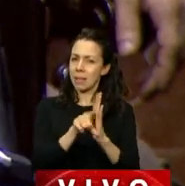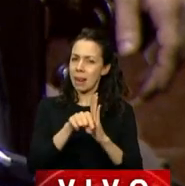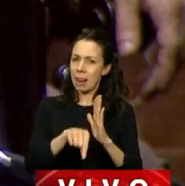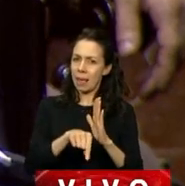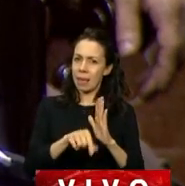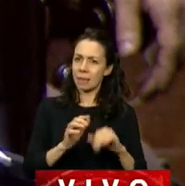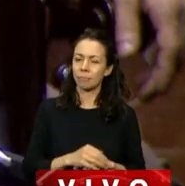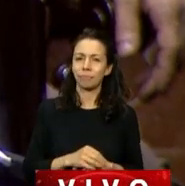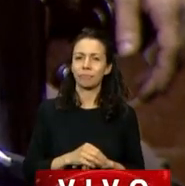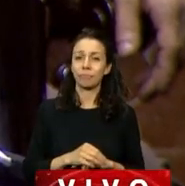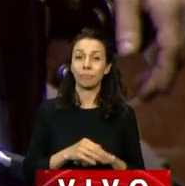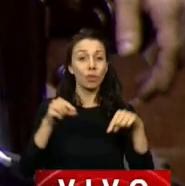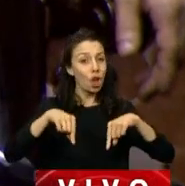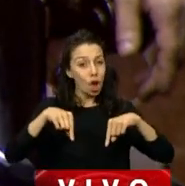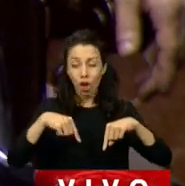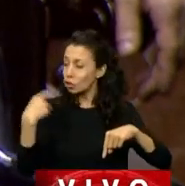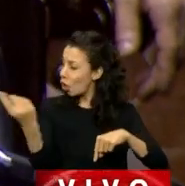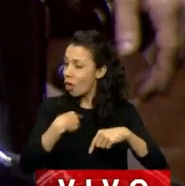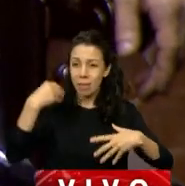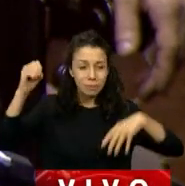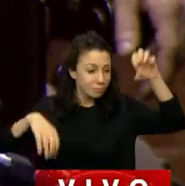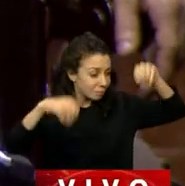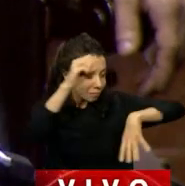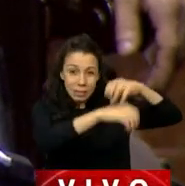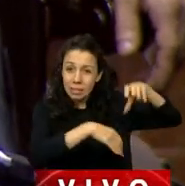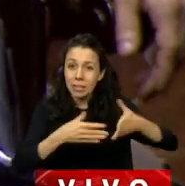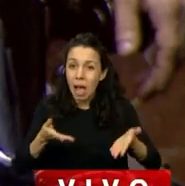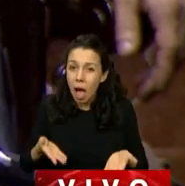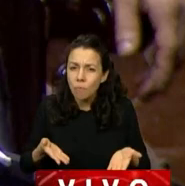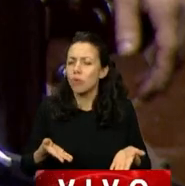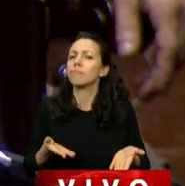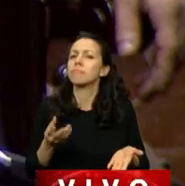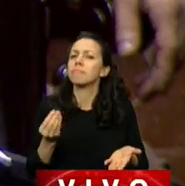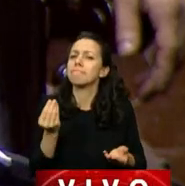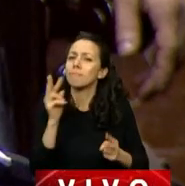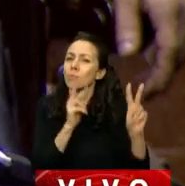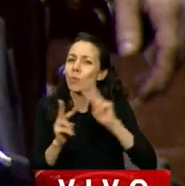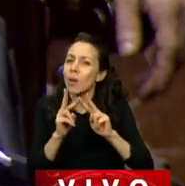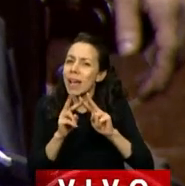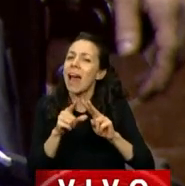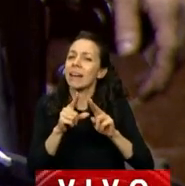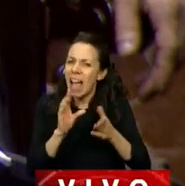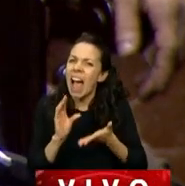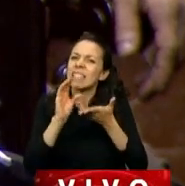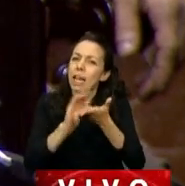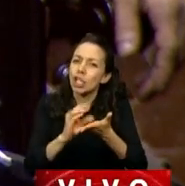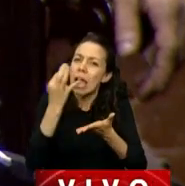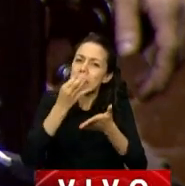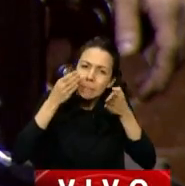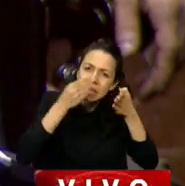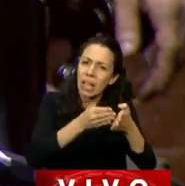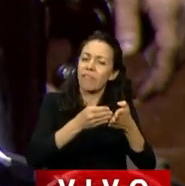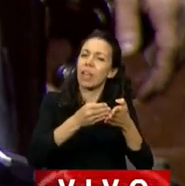es que estamos todos y todas y todes defendiendo estas asignaciones